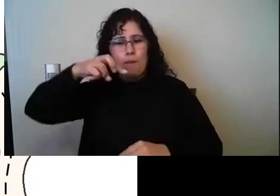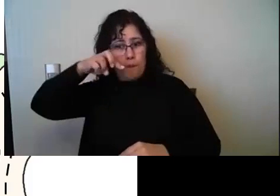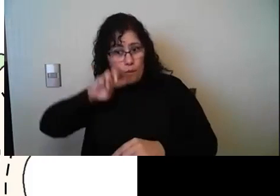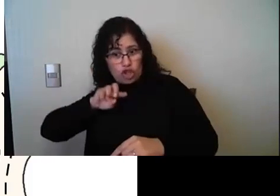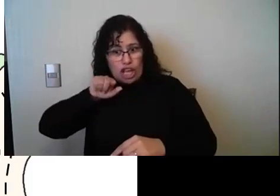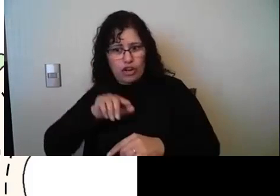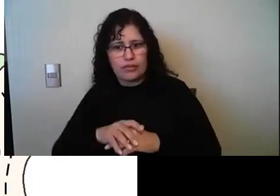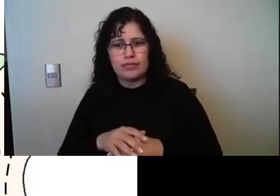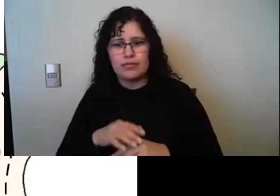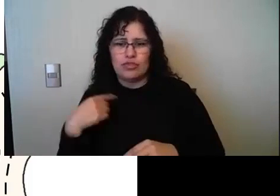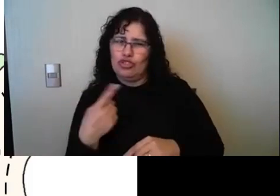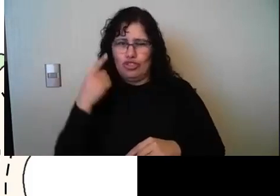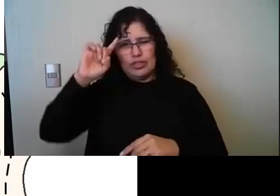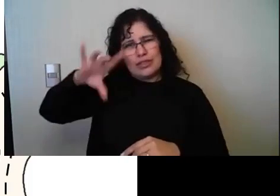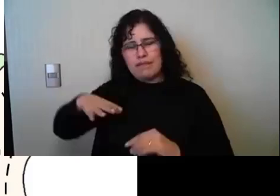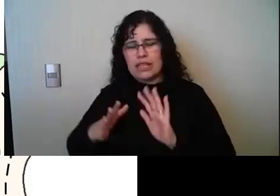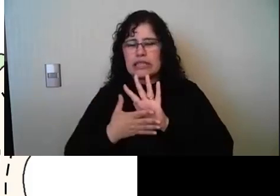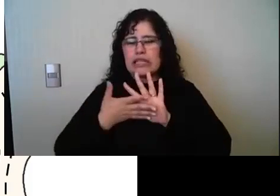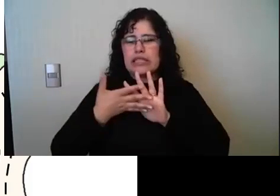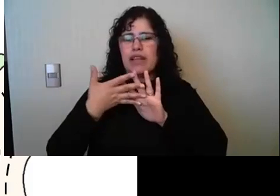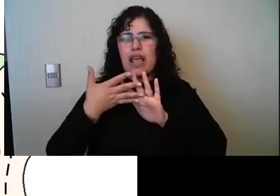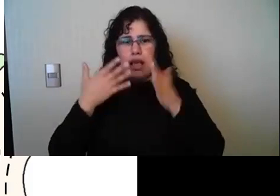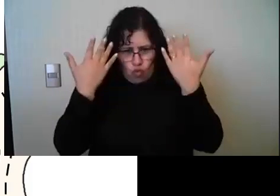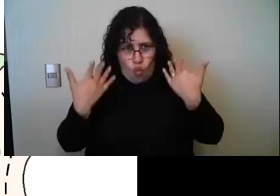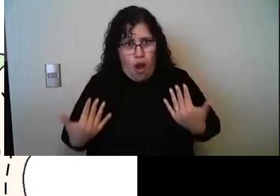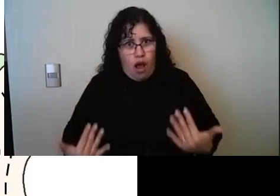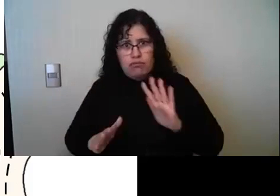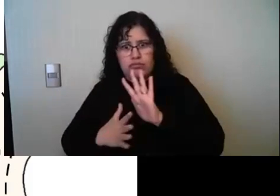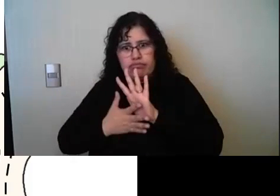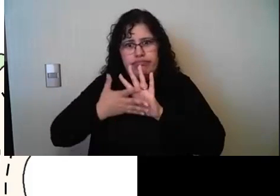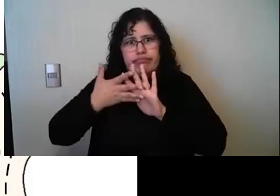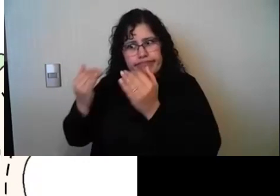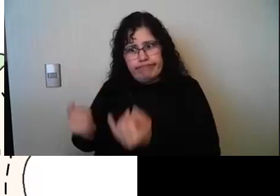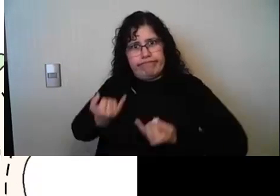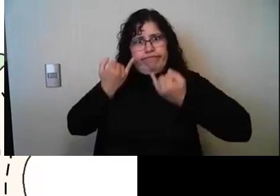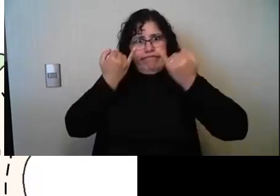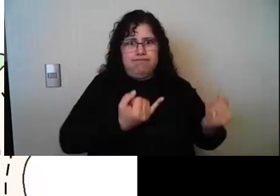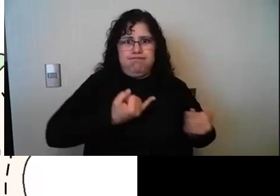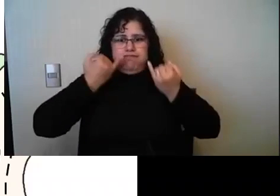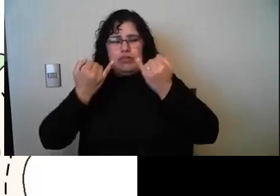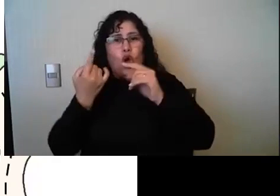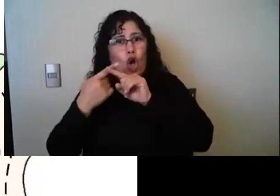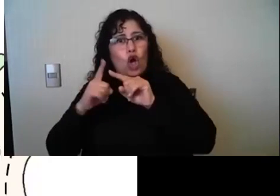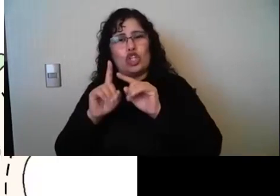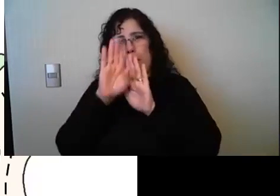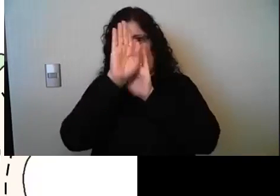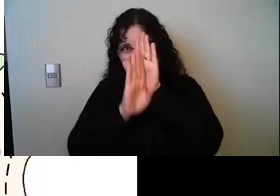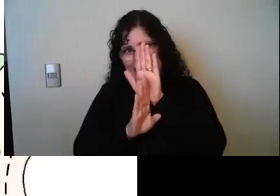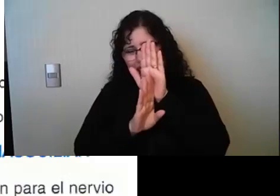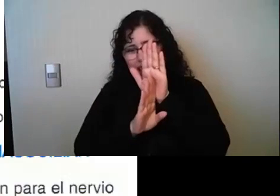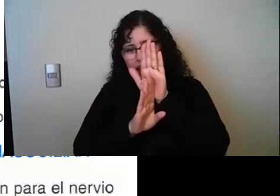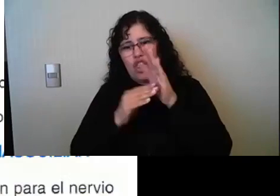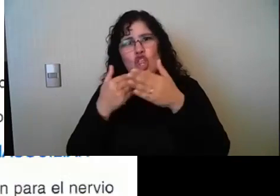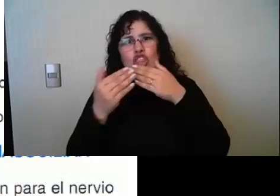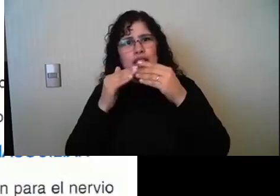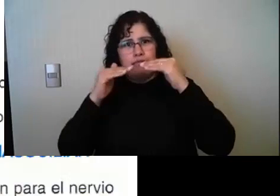viene desde la sensibilidad del resto del cuerpo, y el medial, que viene de los 2/3 anteriores de la cabeza.